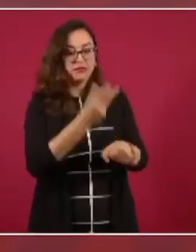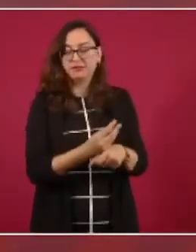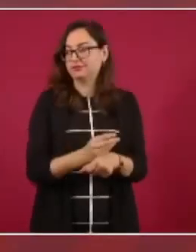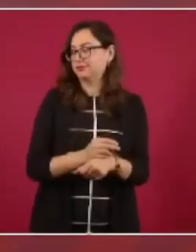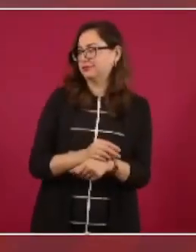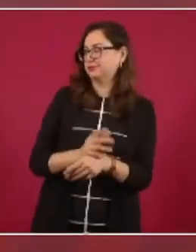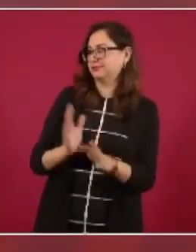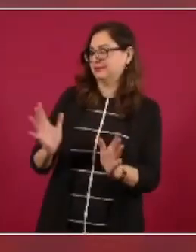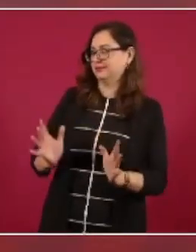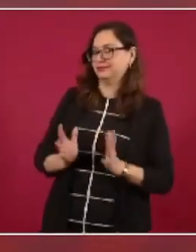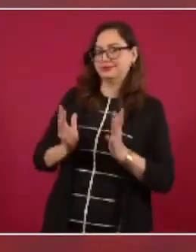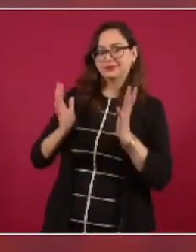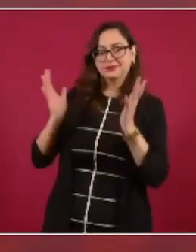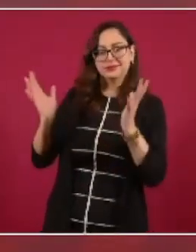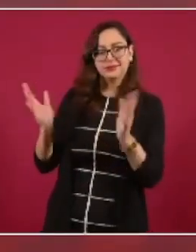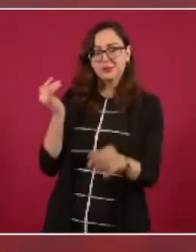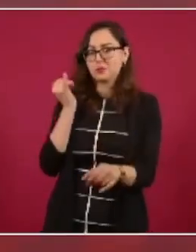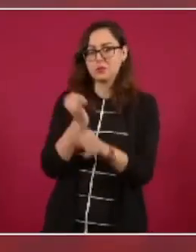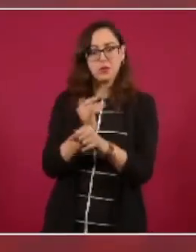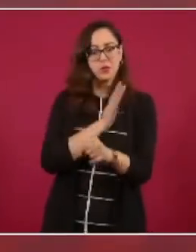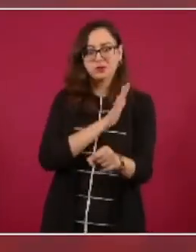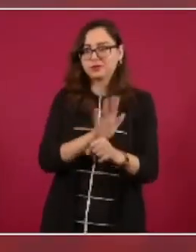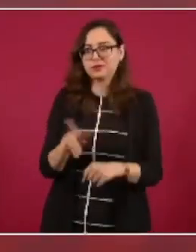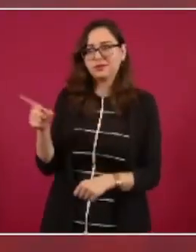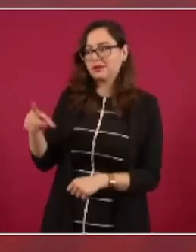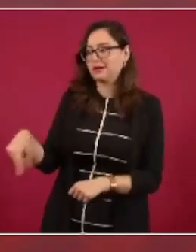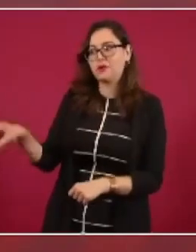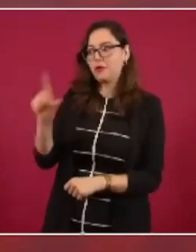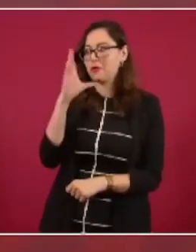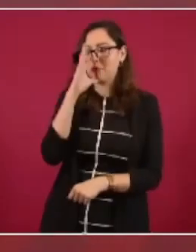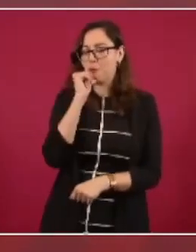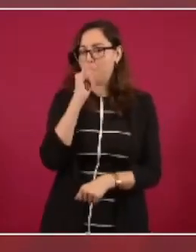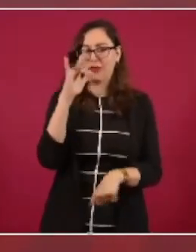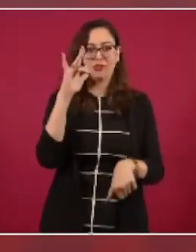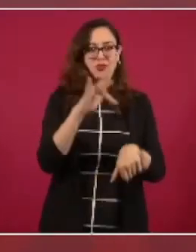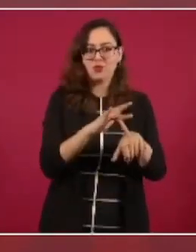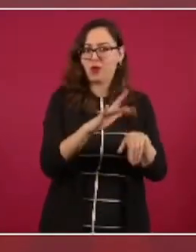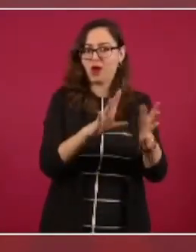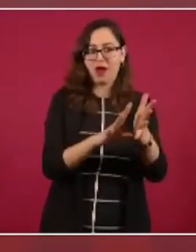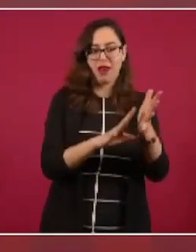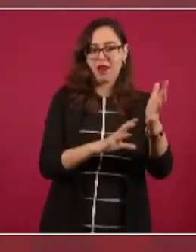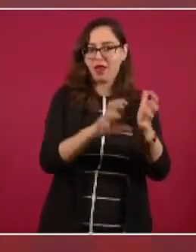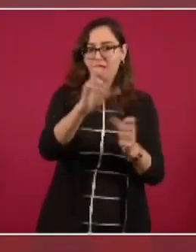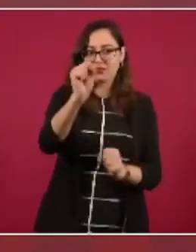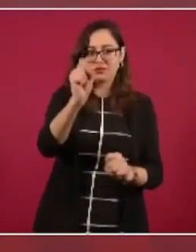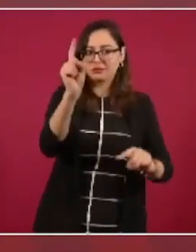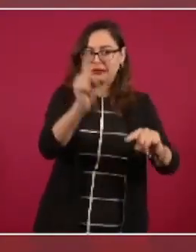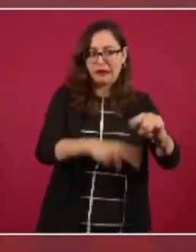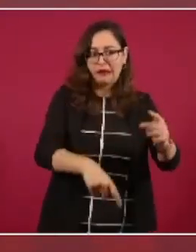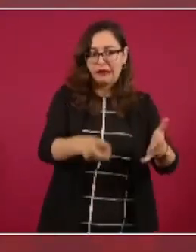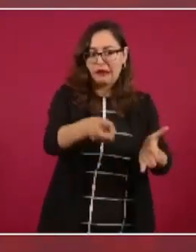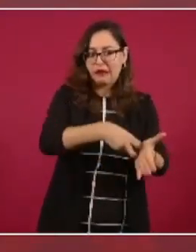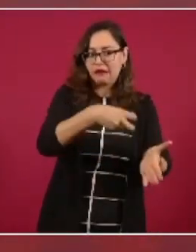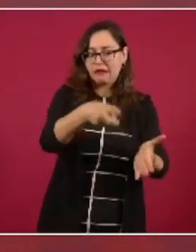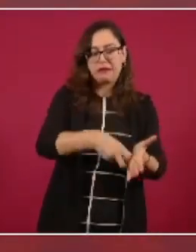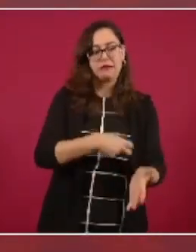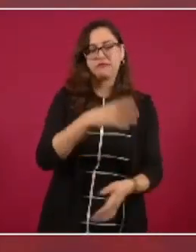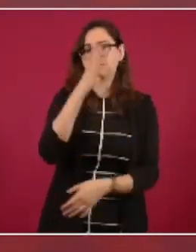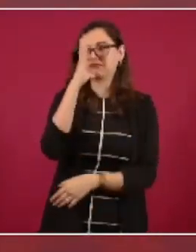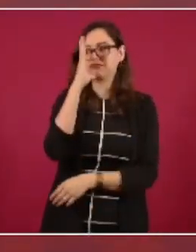quitar una ley, digo, un artículo de la Constitución, nulificarlo